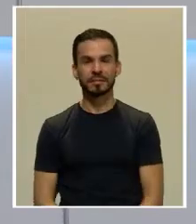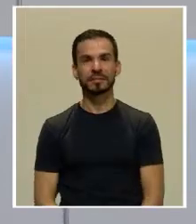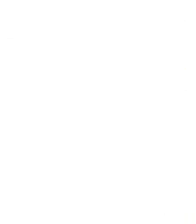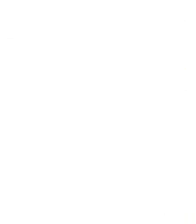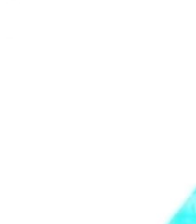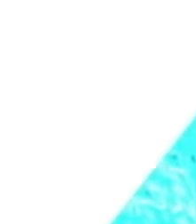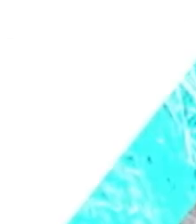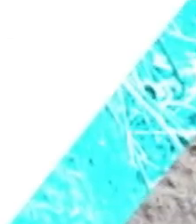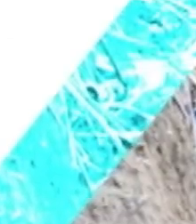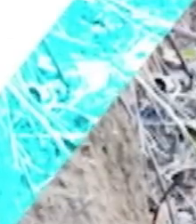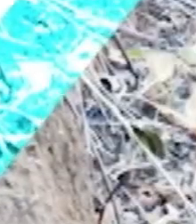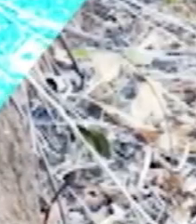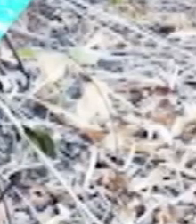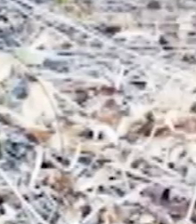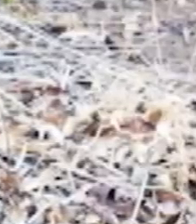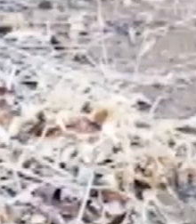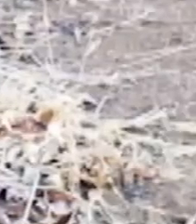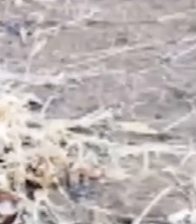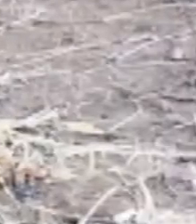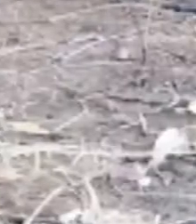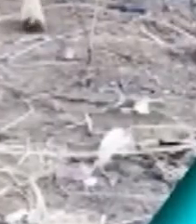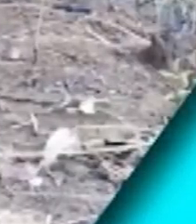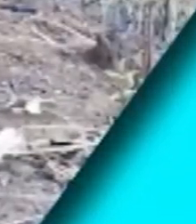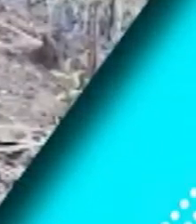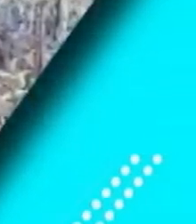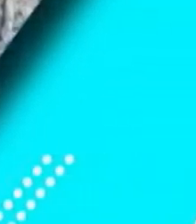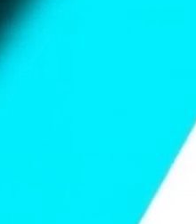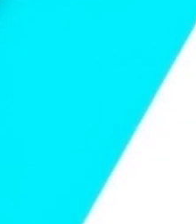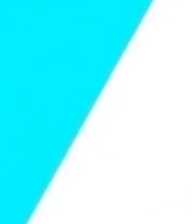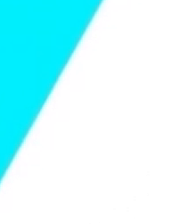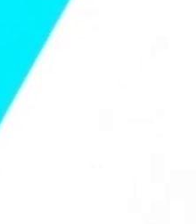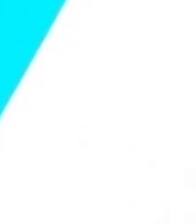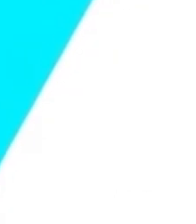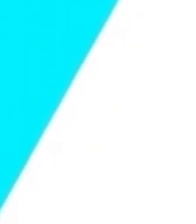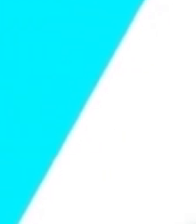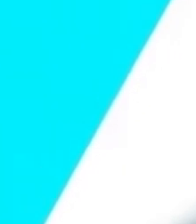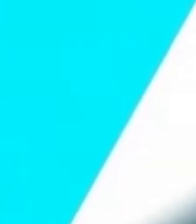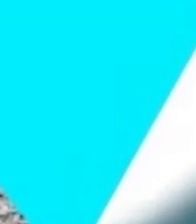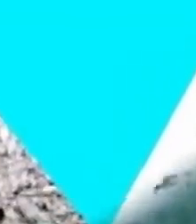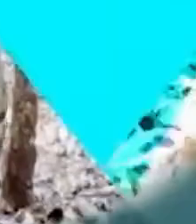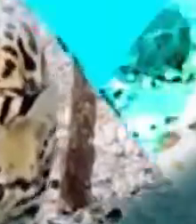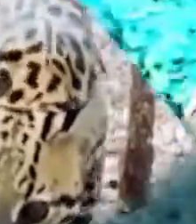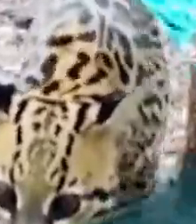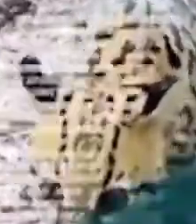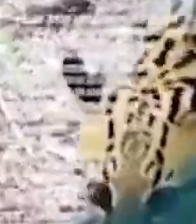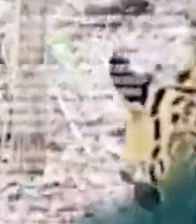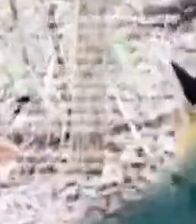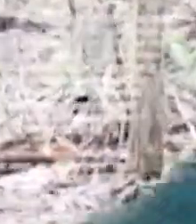Música.